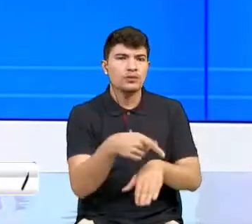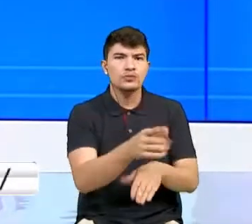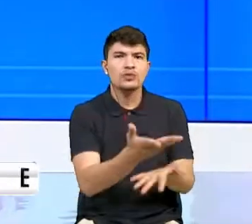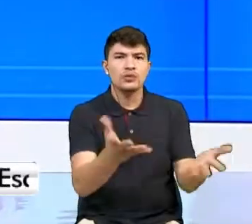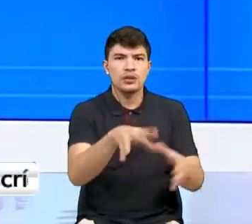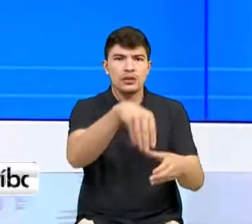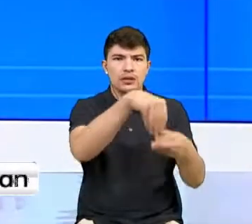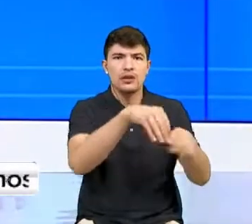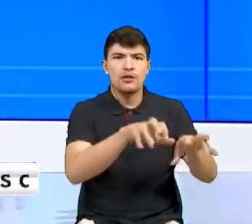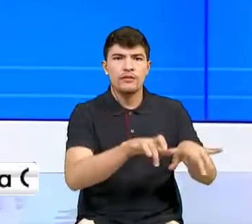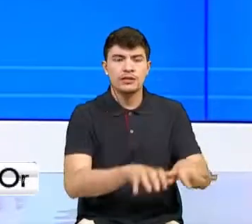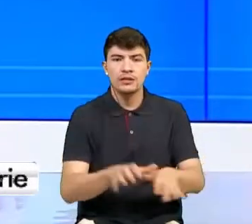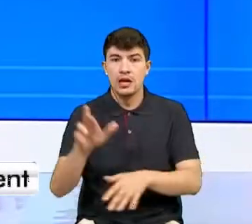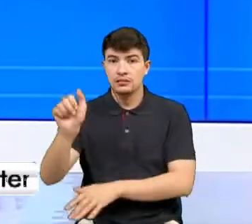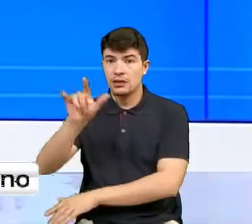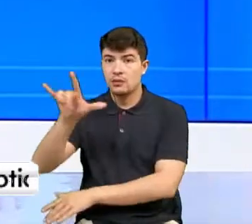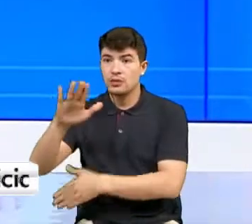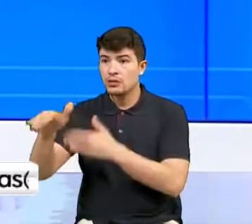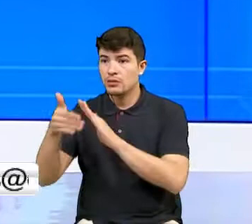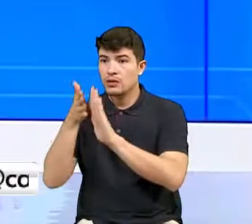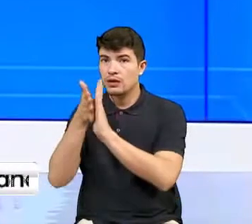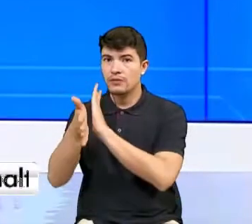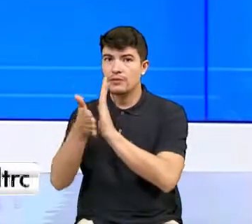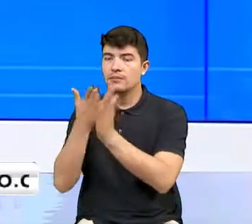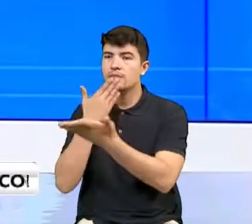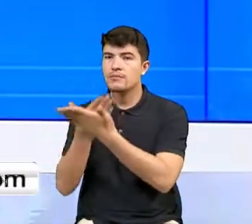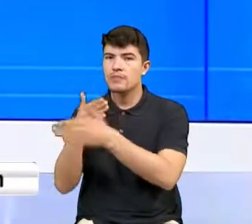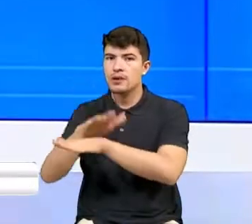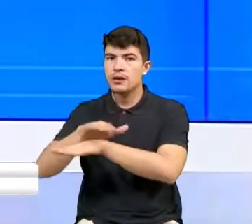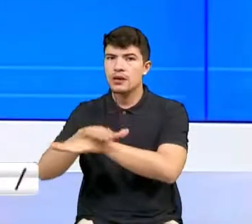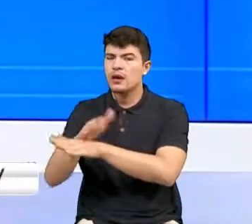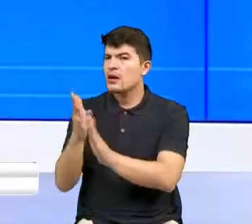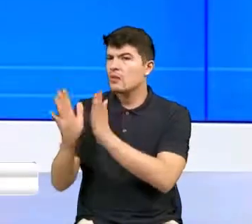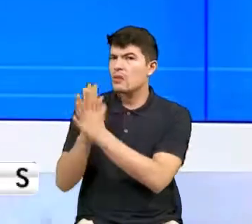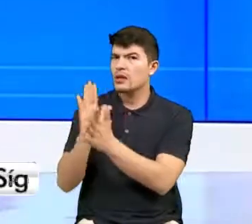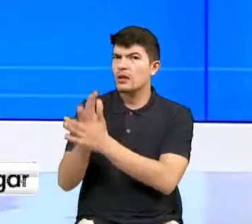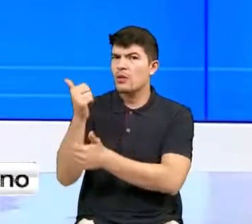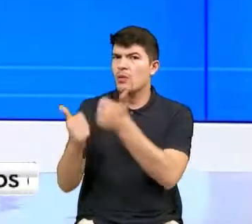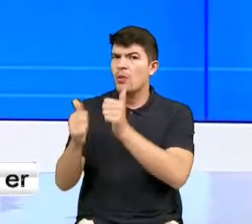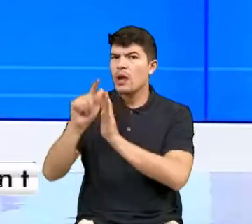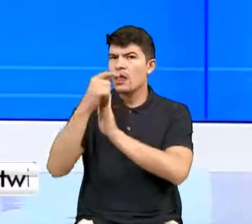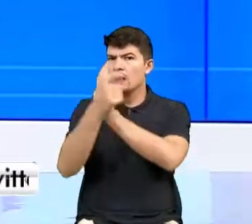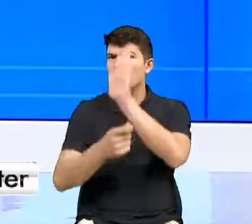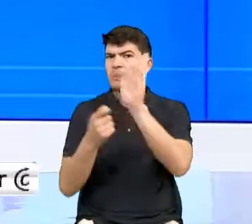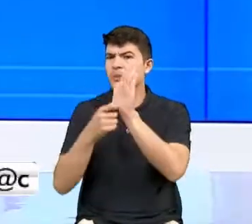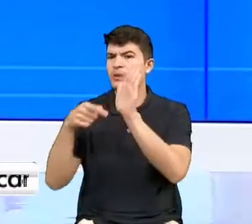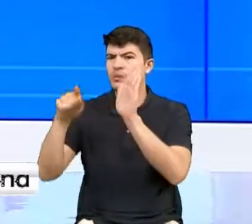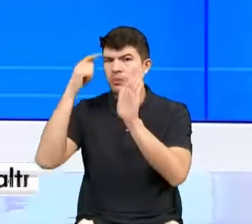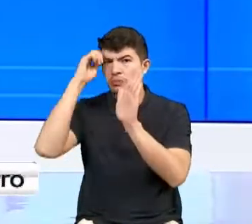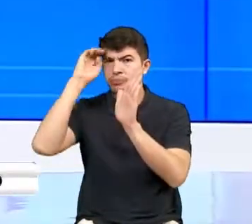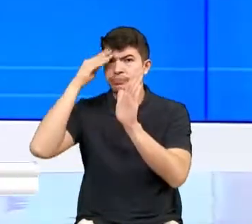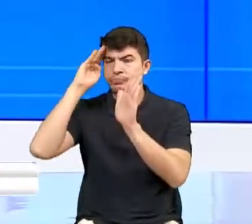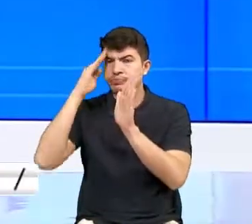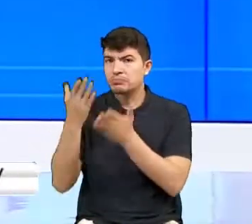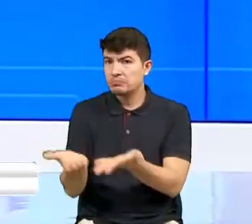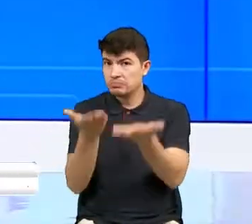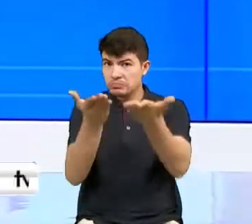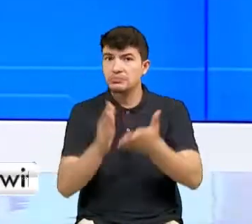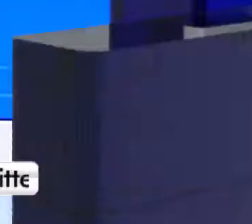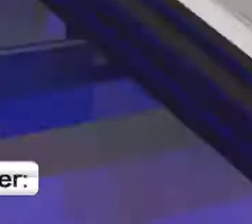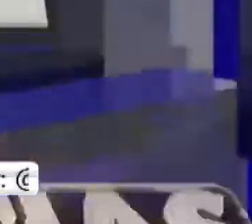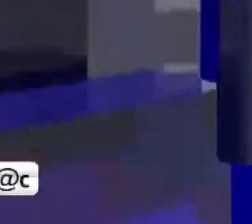raúl garzón nos tiene la ampliación de esta información raúl muy buenas tardes y cuéntenos qué hipótesis manejan las autoridades sobre este terrible crimen